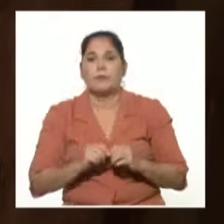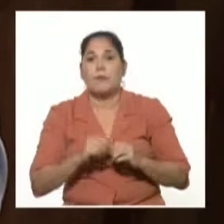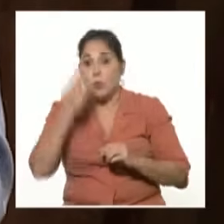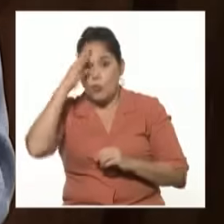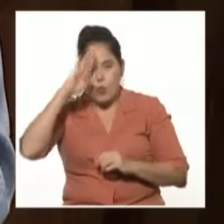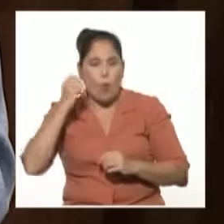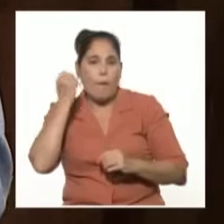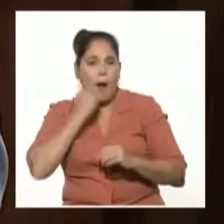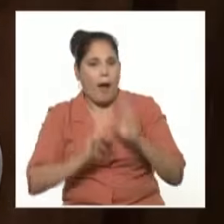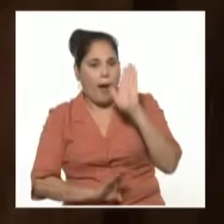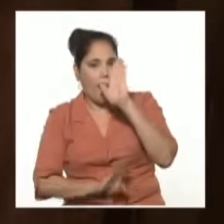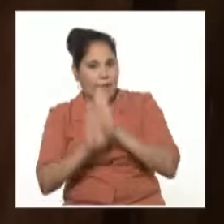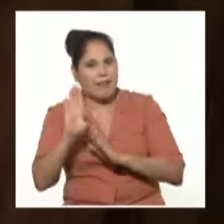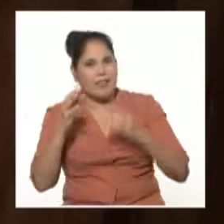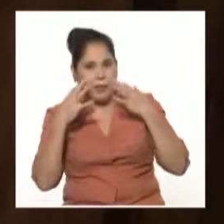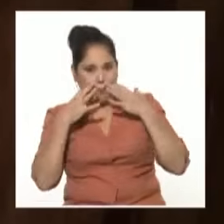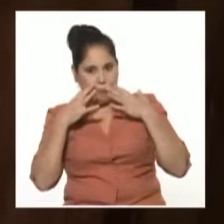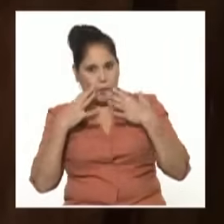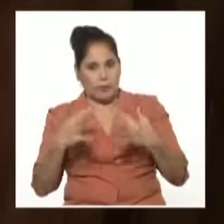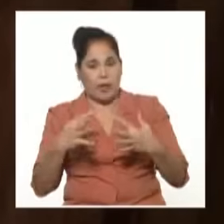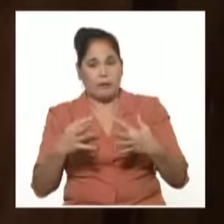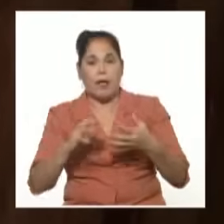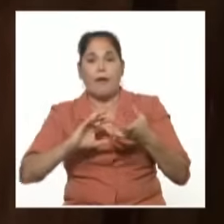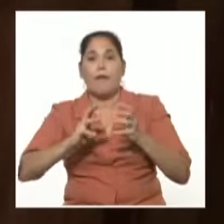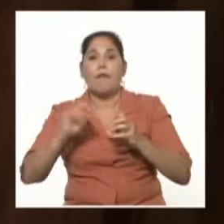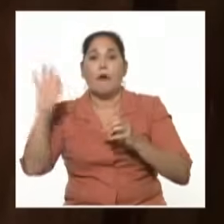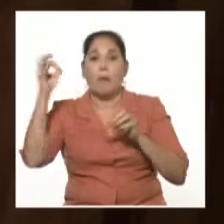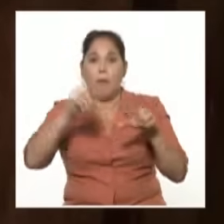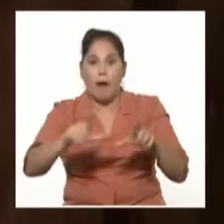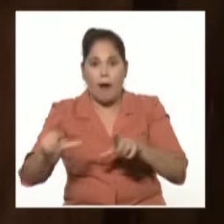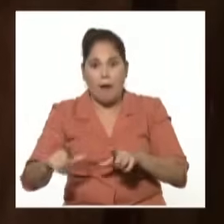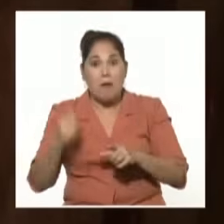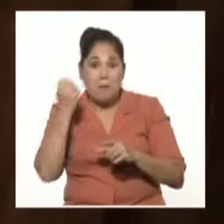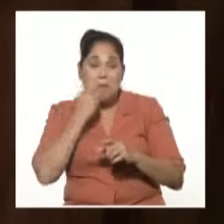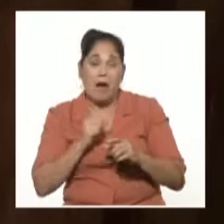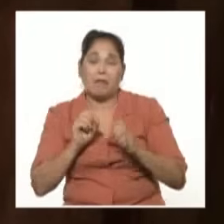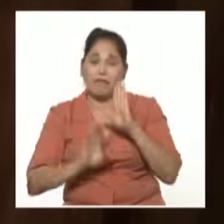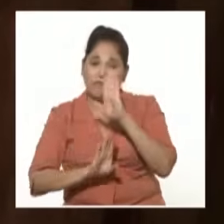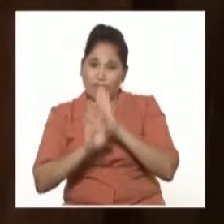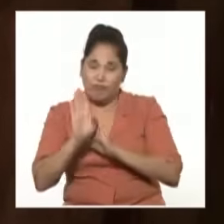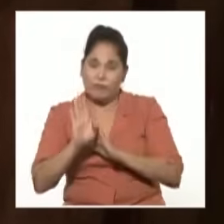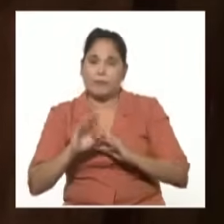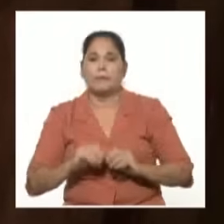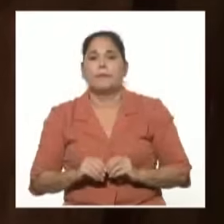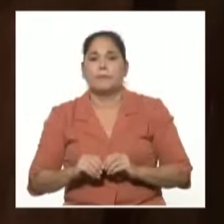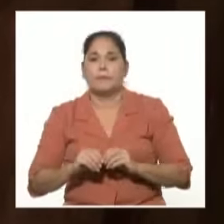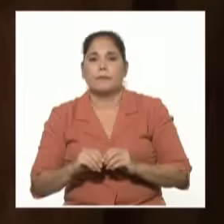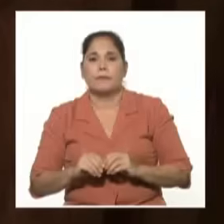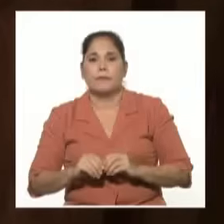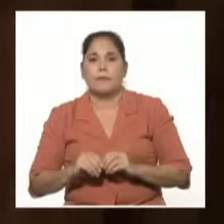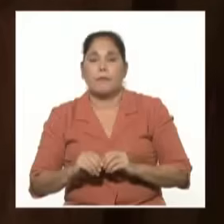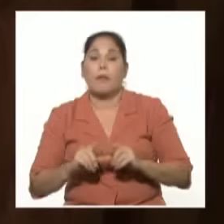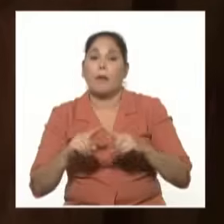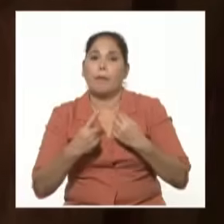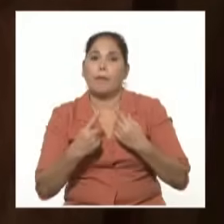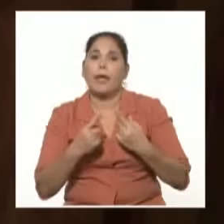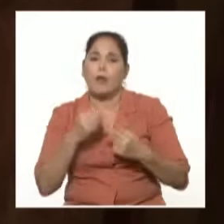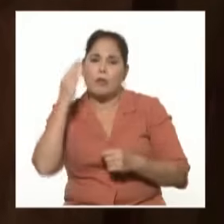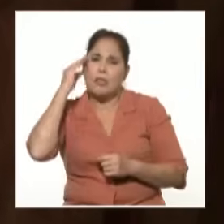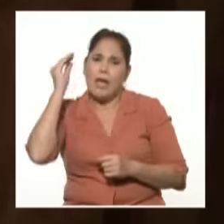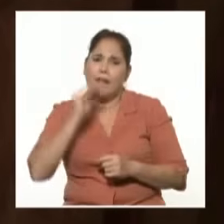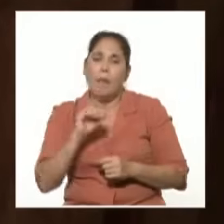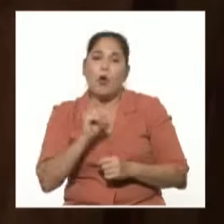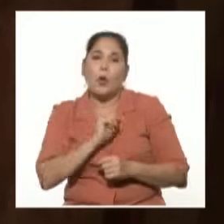necesita avanzar con decisión hacia un sistema energético más limpio, más soberano y más eficiente. Pero hemos dejado claro que no queremos